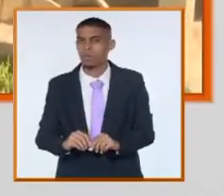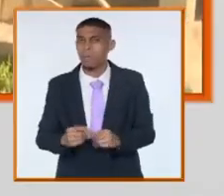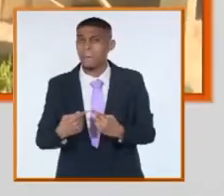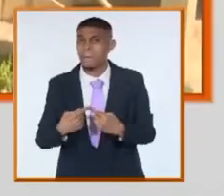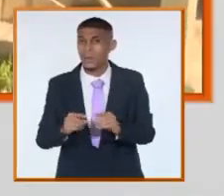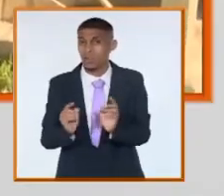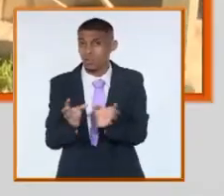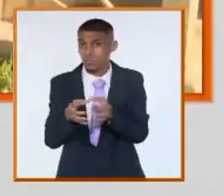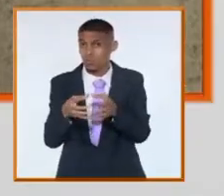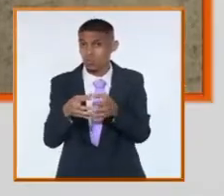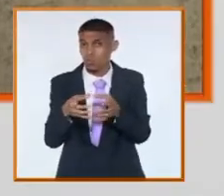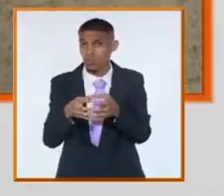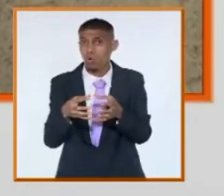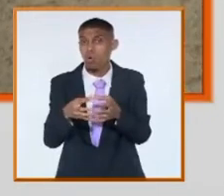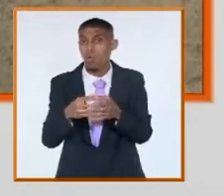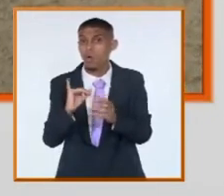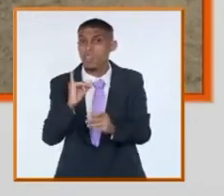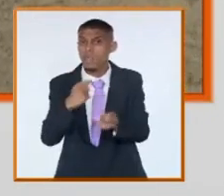inversiones